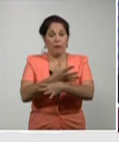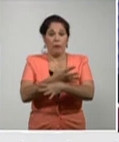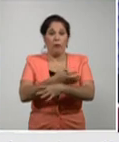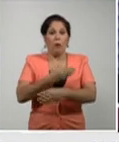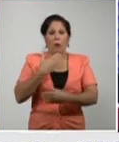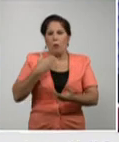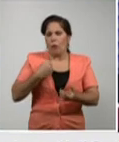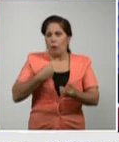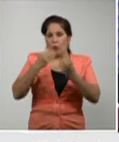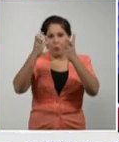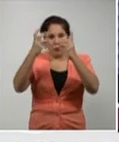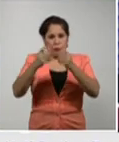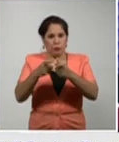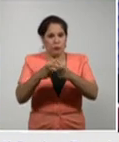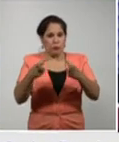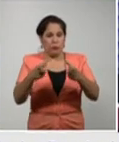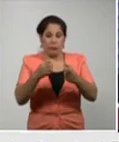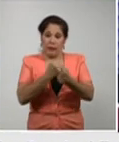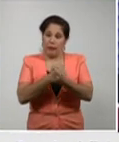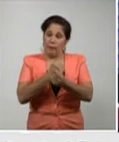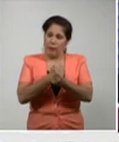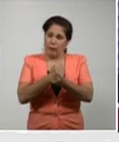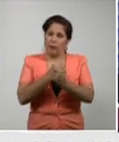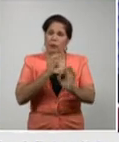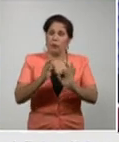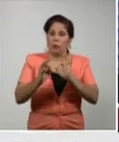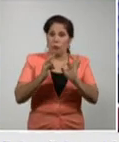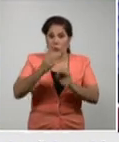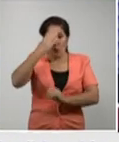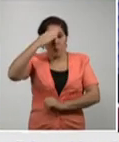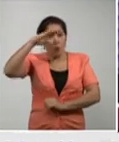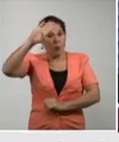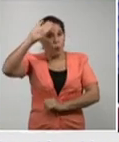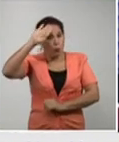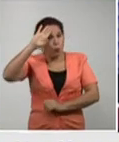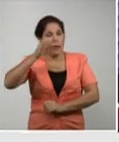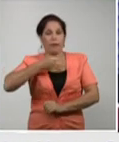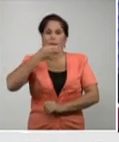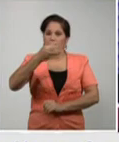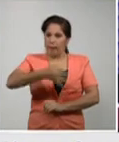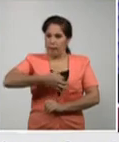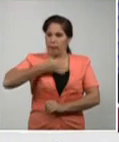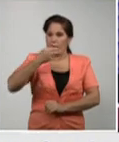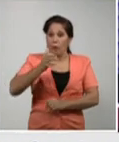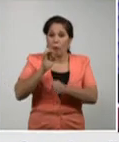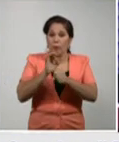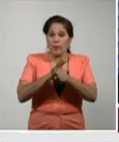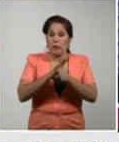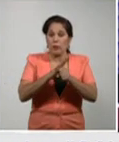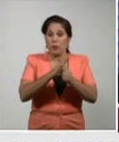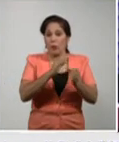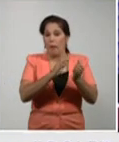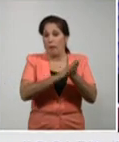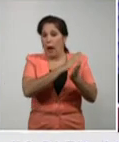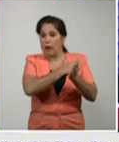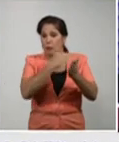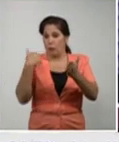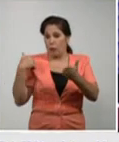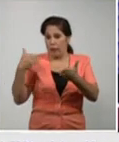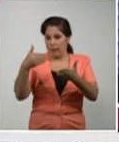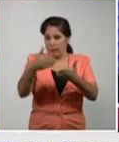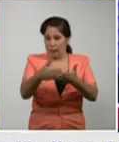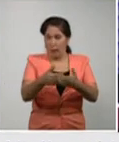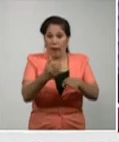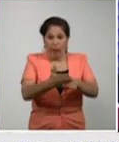de la envergadura. El país, como siempre, no desde que empezó la transmisión en Cuba, antes